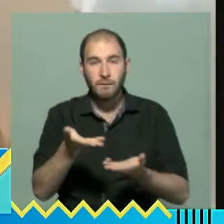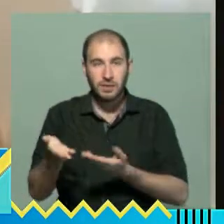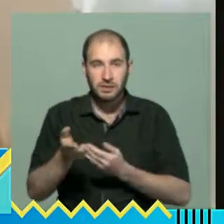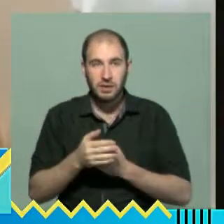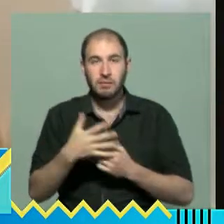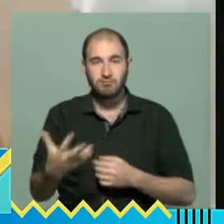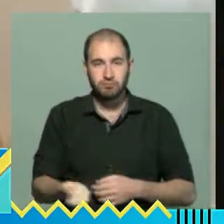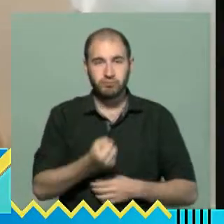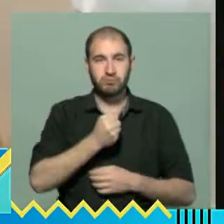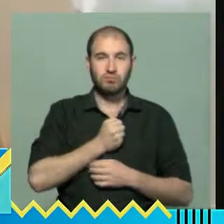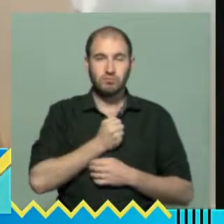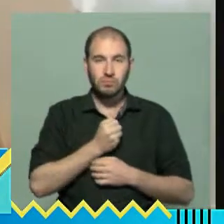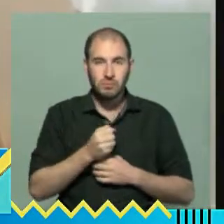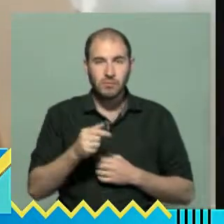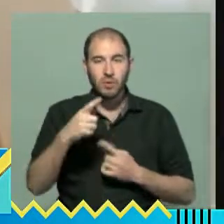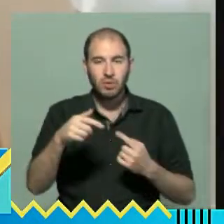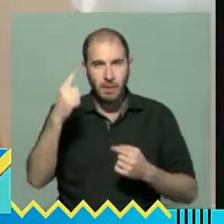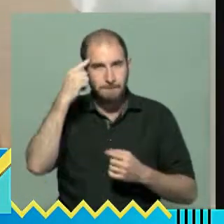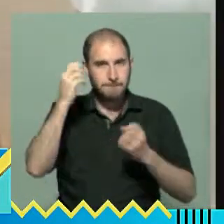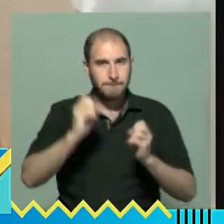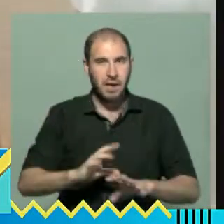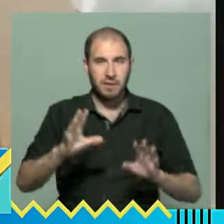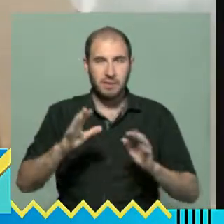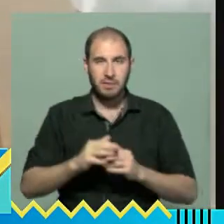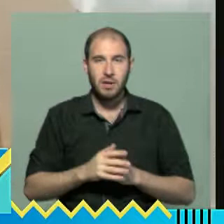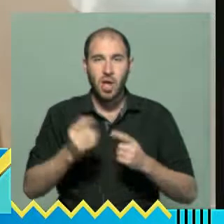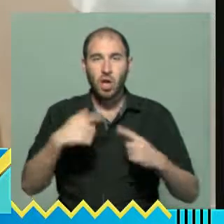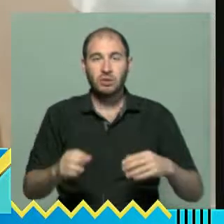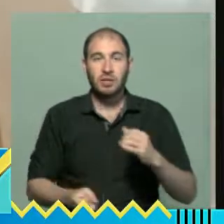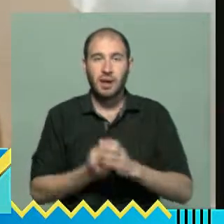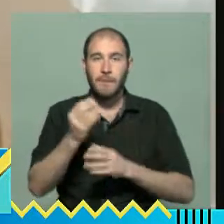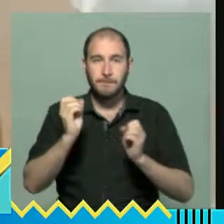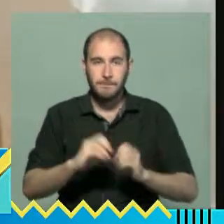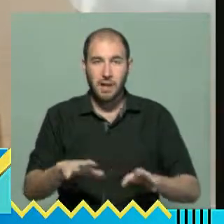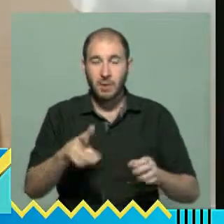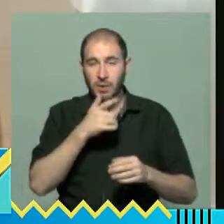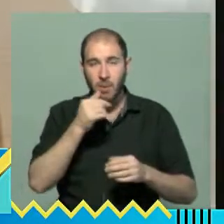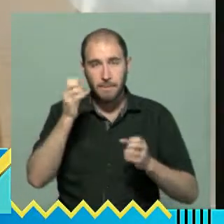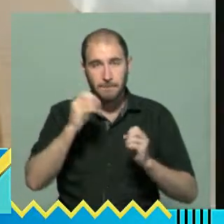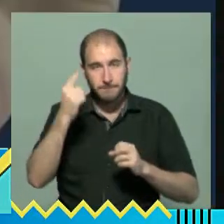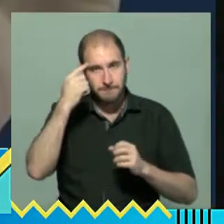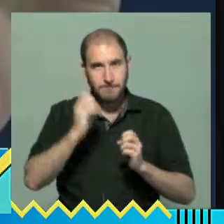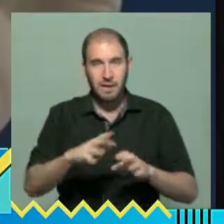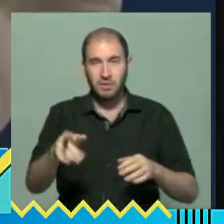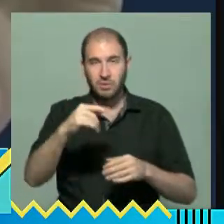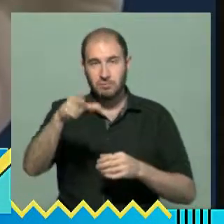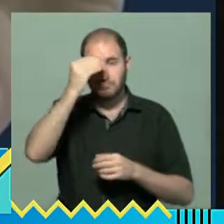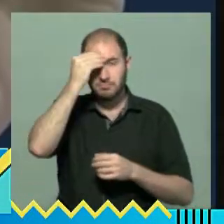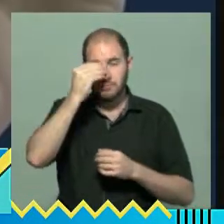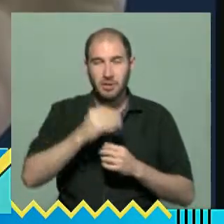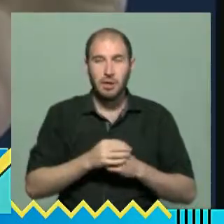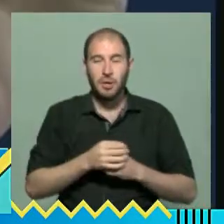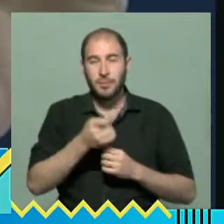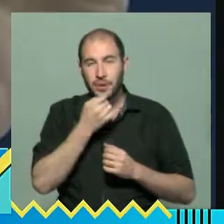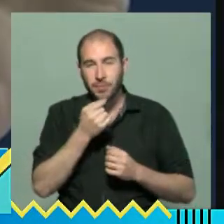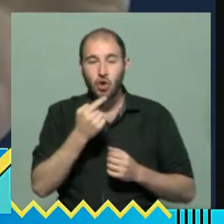se apropia de este pensamiento mágico y genera productos tan mágicos como el pensamiento mágico que los está recibiendo, fruto ya